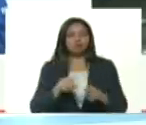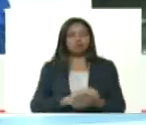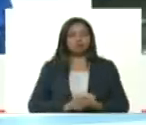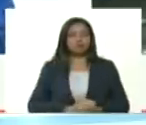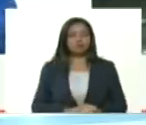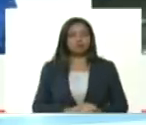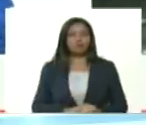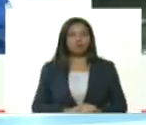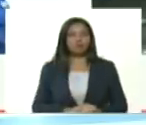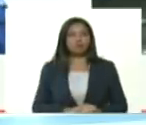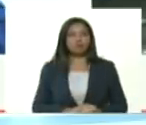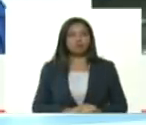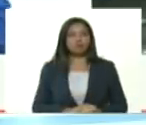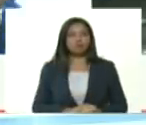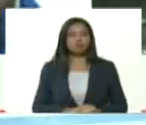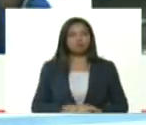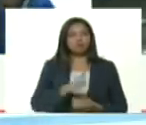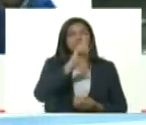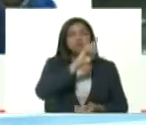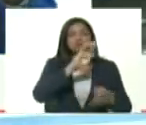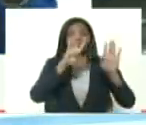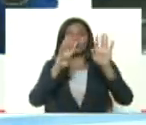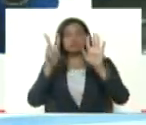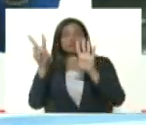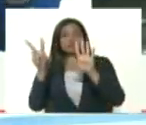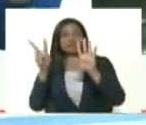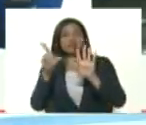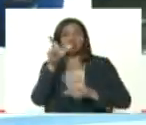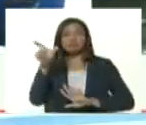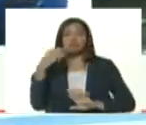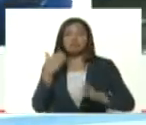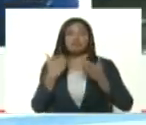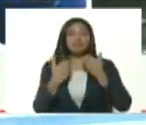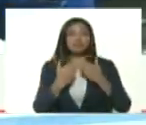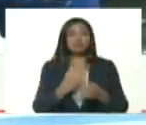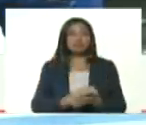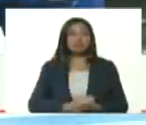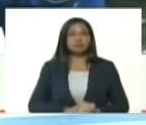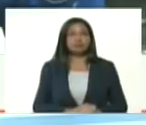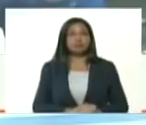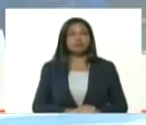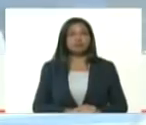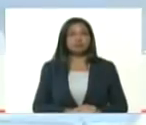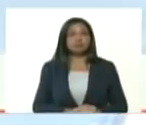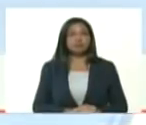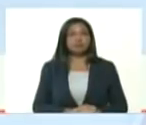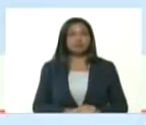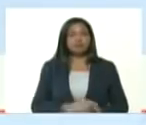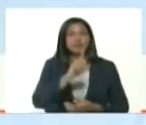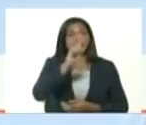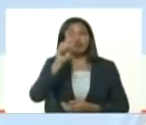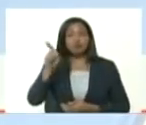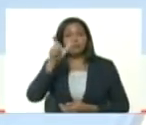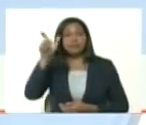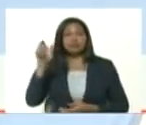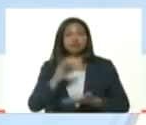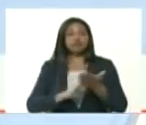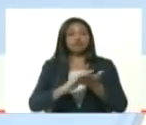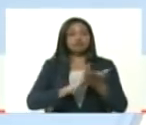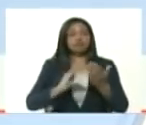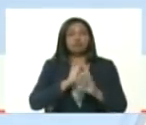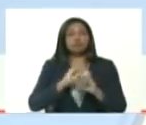Tenemos 197 casos, ¿verdad? 111 recuperados, eso da